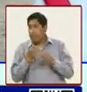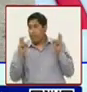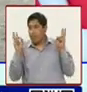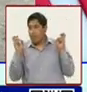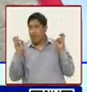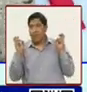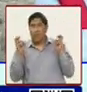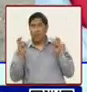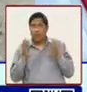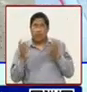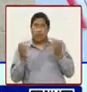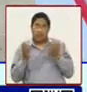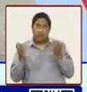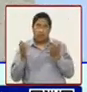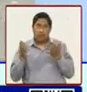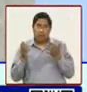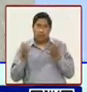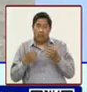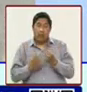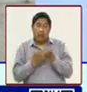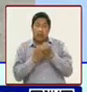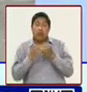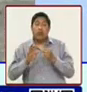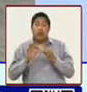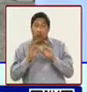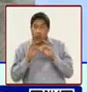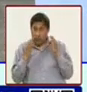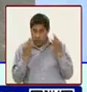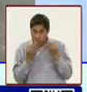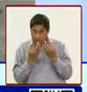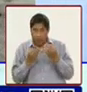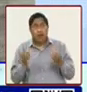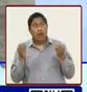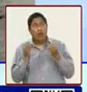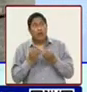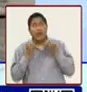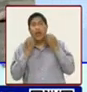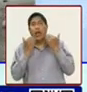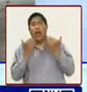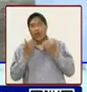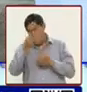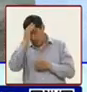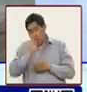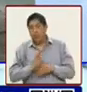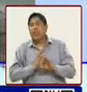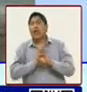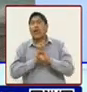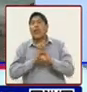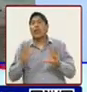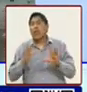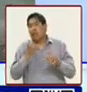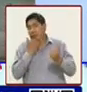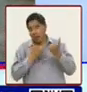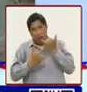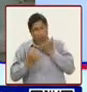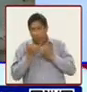de barranquilla para el sustento de sus familias, más bien gracias a Dios no ha pasado nada. Han